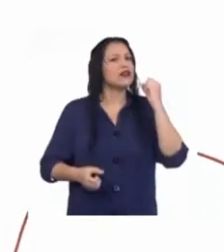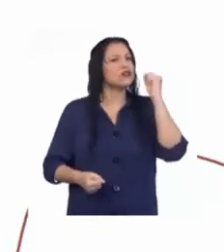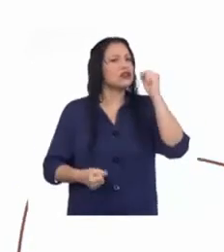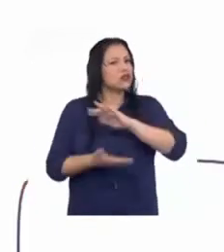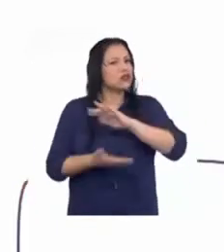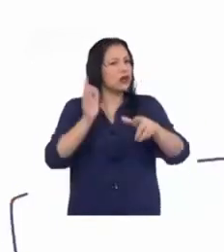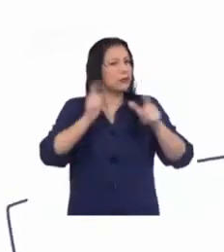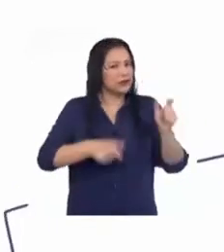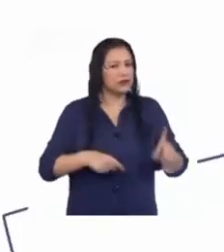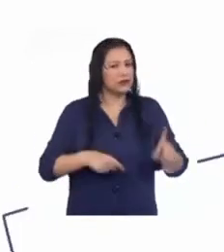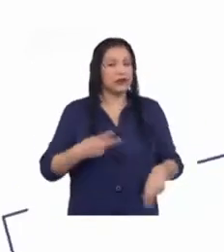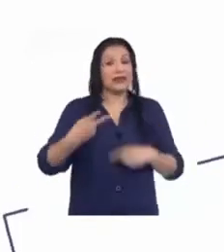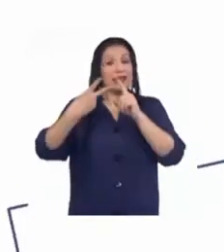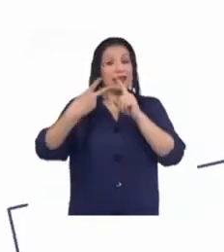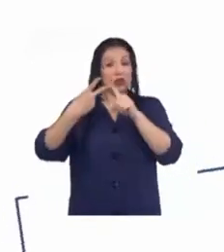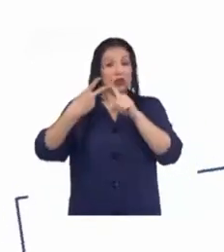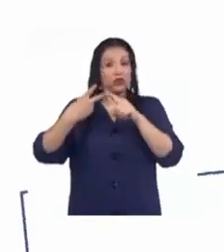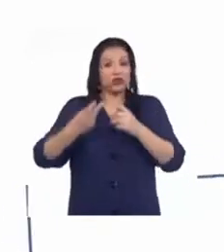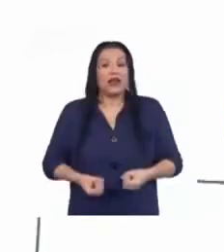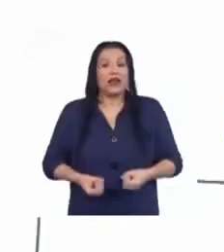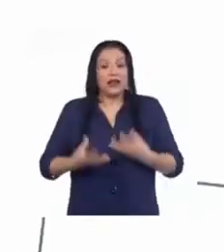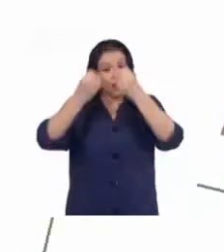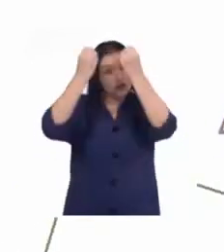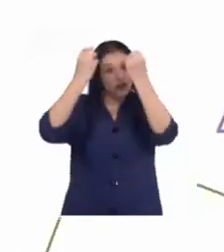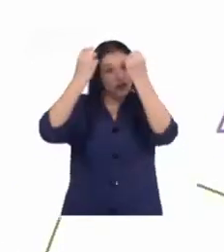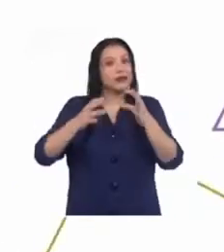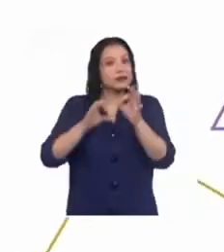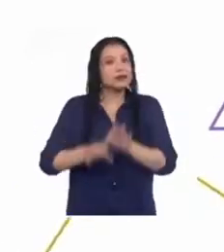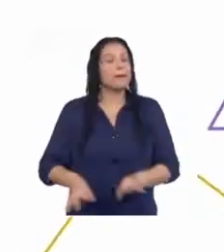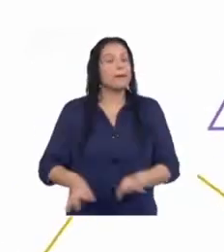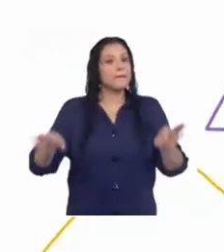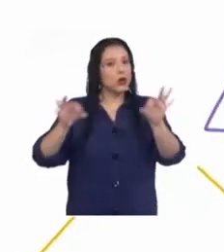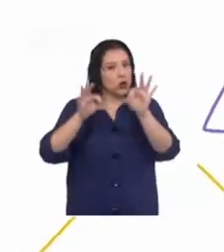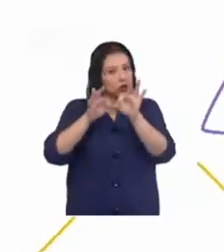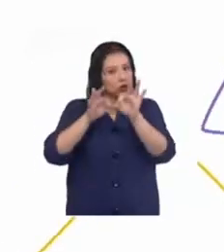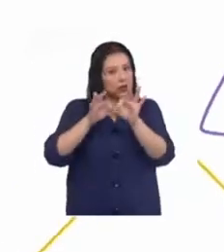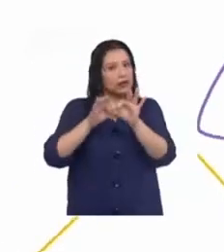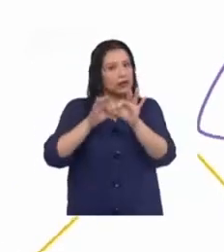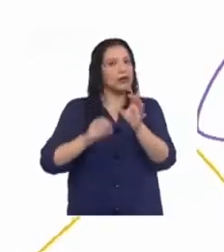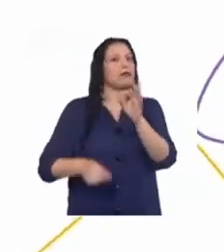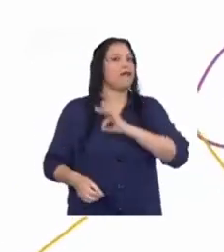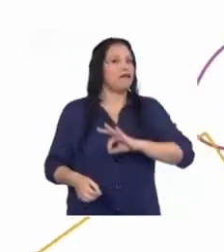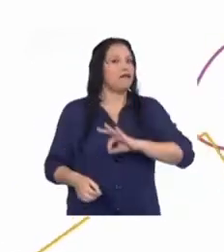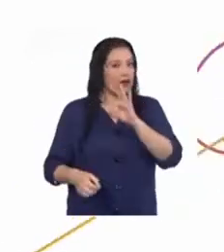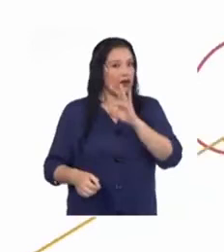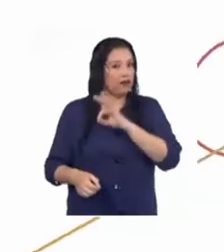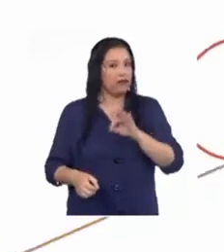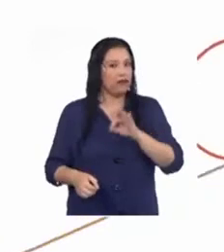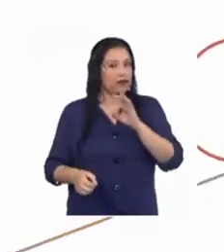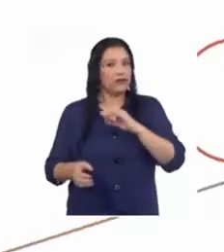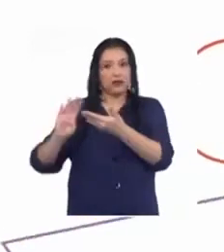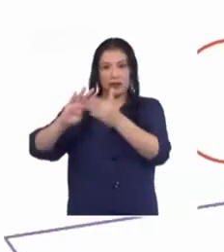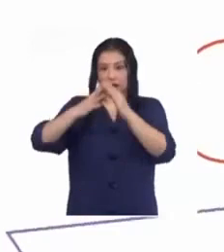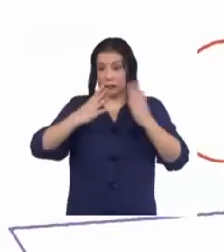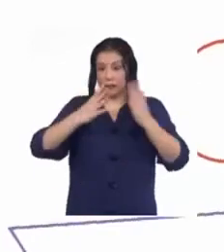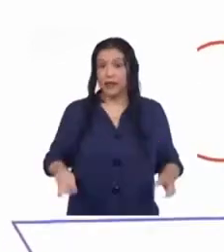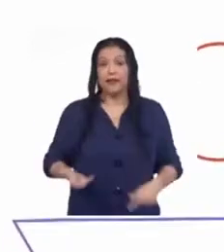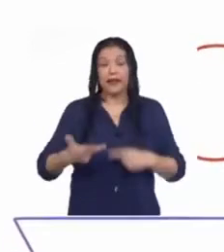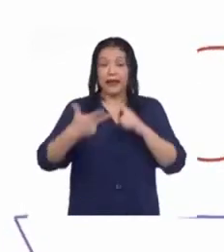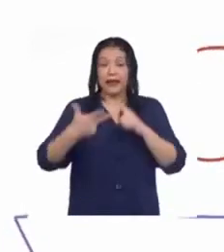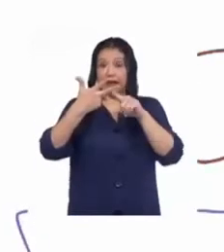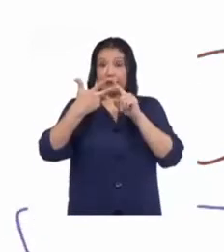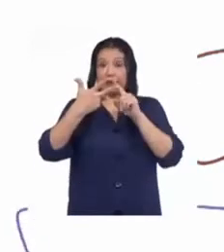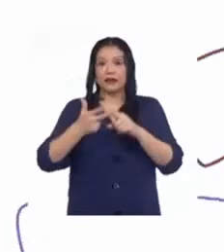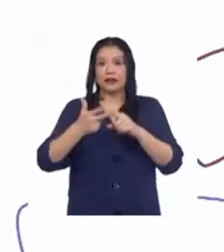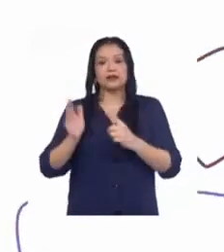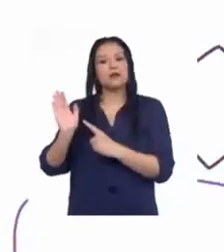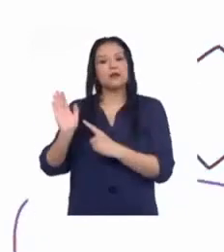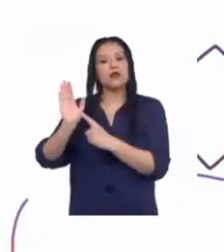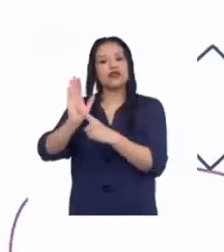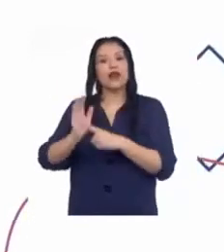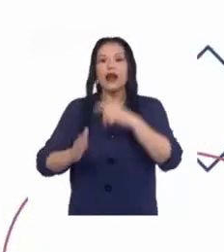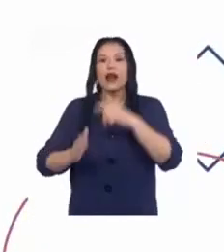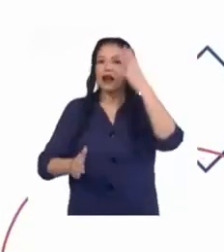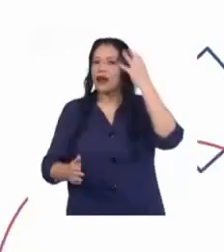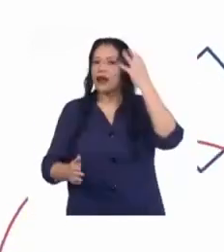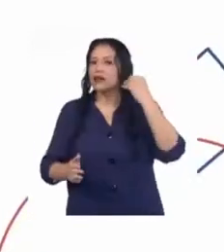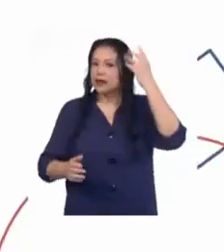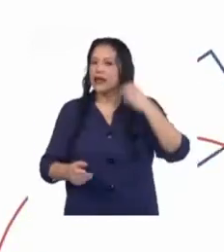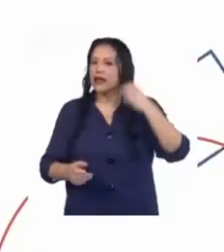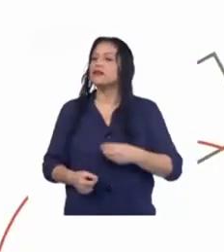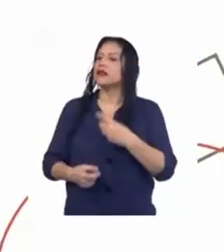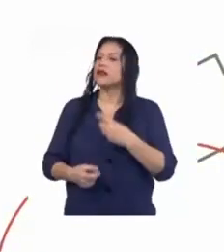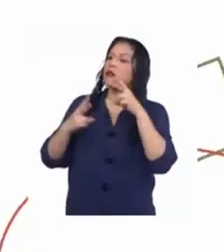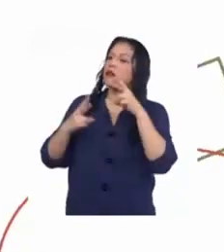2. Brindar información relevante y veraz en beneficio de la comunidad. Y 3. Mostrar casos en los que sí